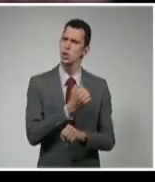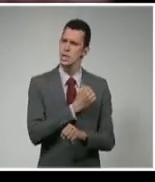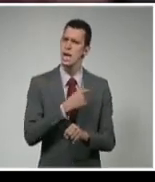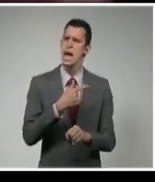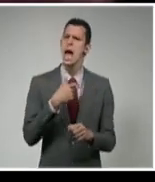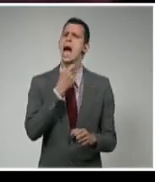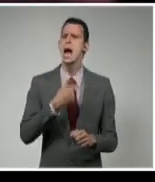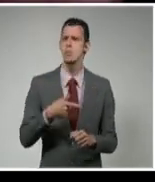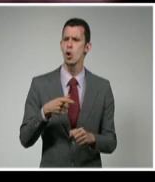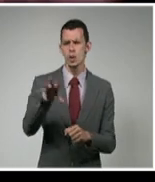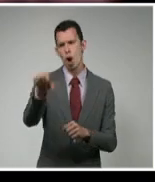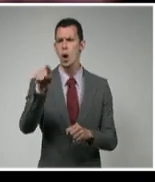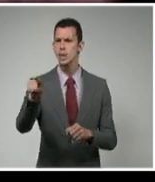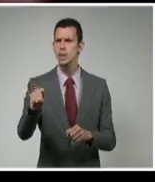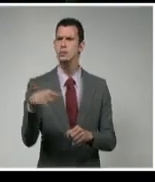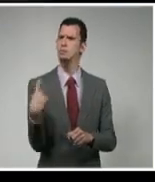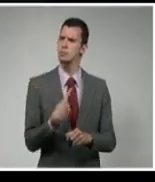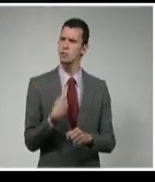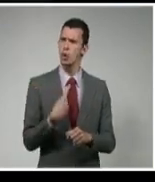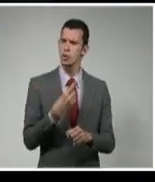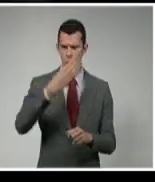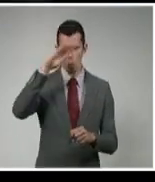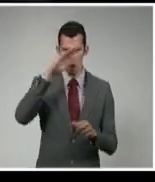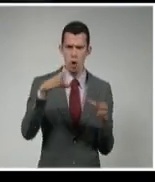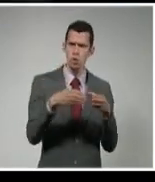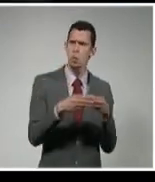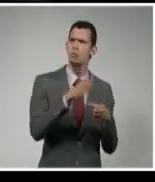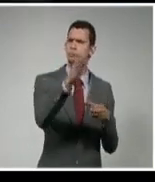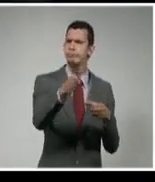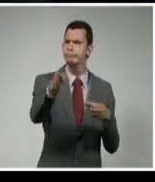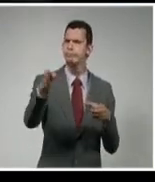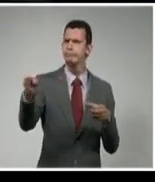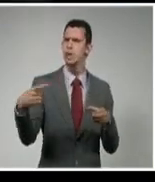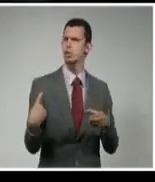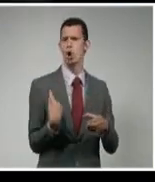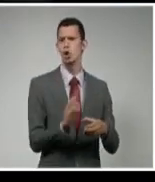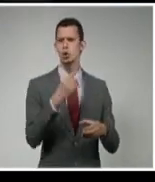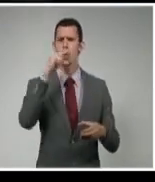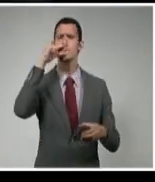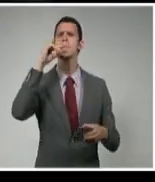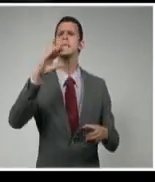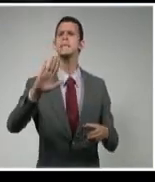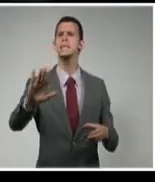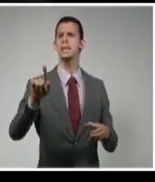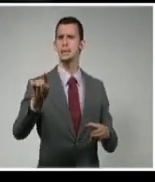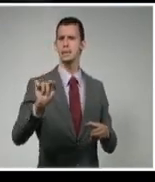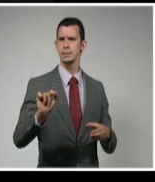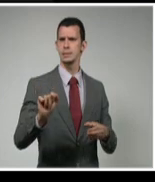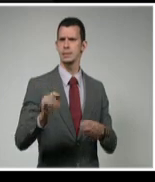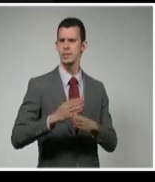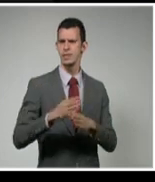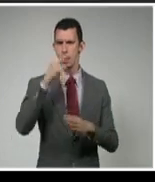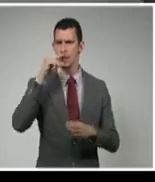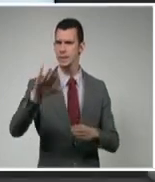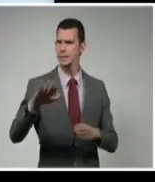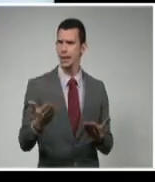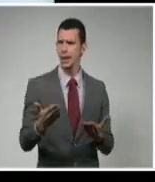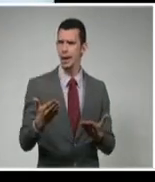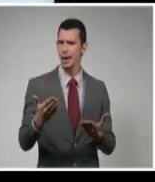ellos te van a dar una bendición que nosotros te mandamos. Yo esperaba que este COVID fuera lo que necesitábamos para dar un estallido